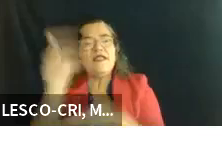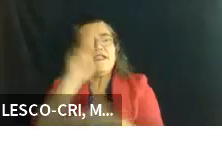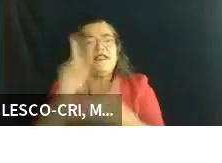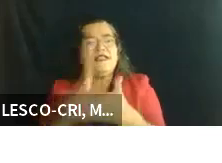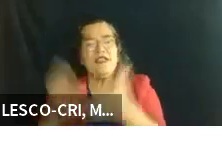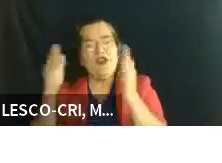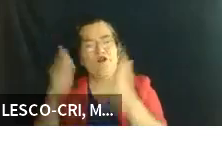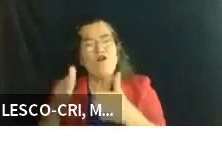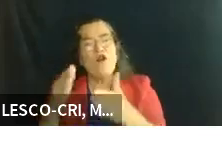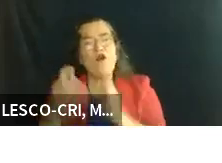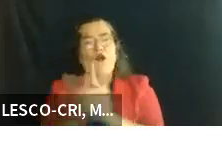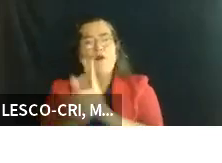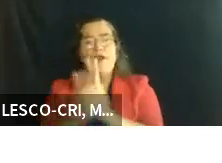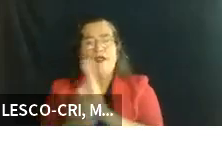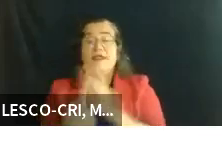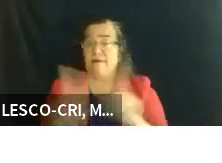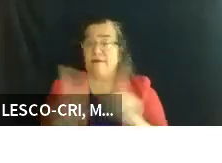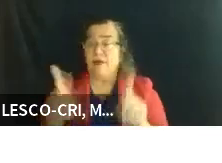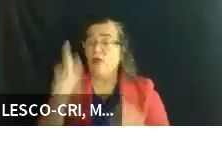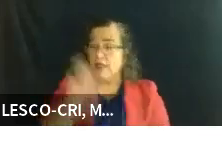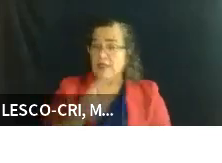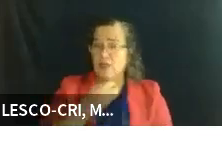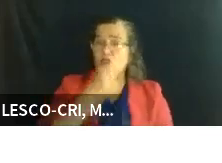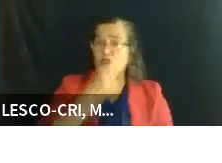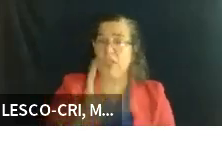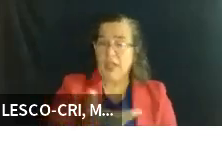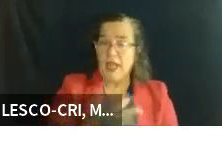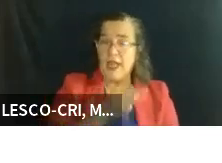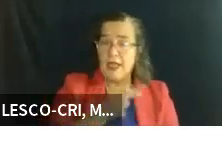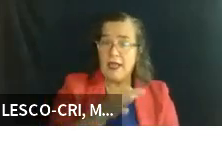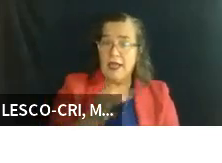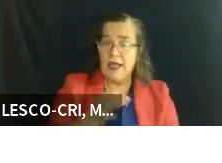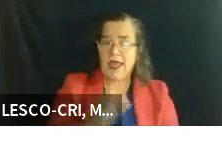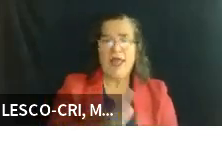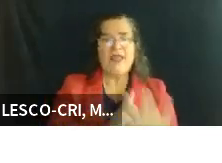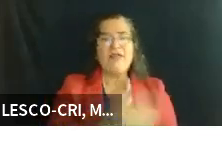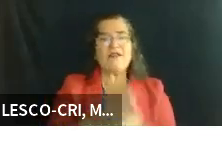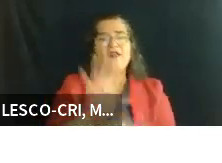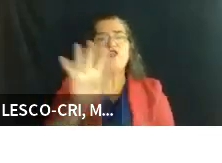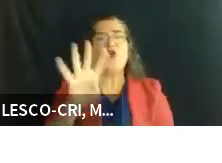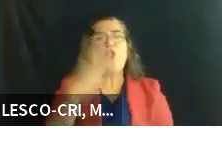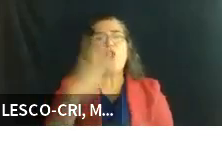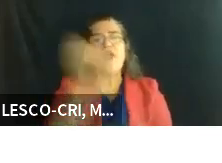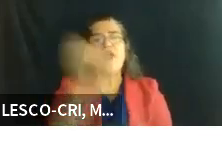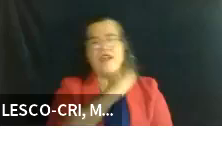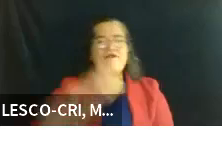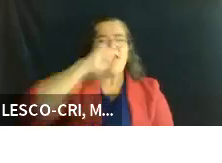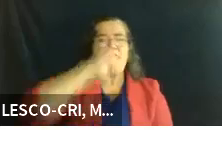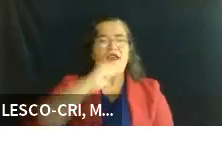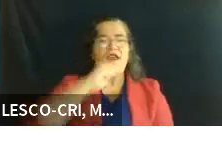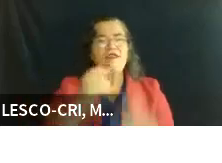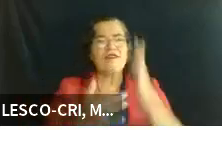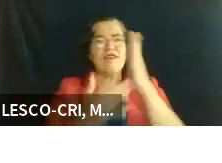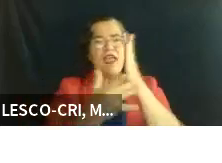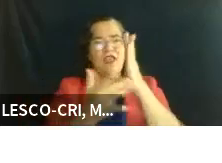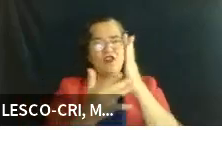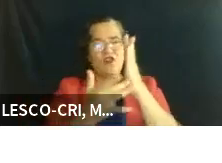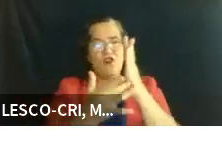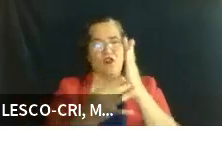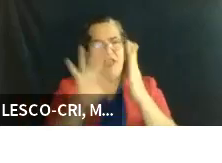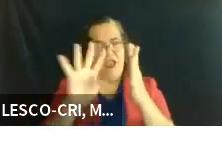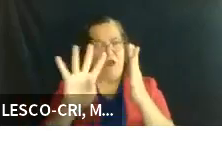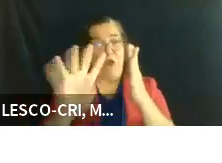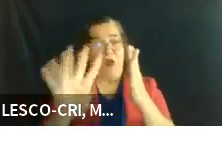no mencionar que estamos atravesando la cuarta revolución tecnológica y todo lo que